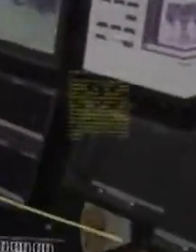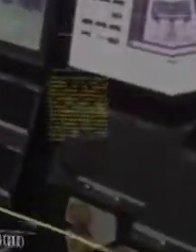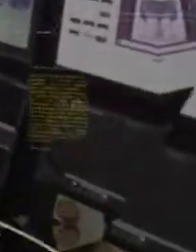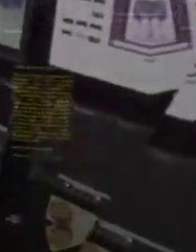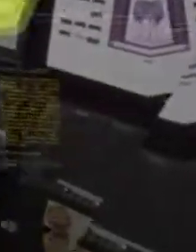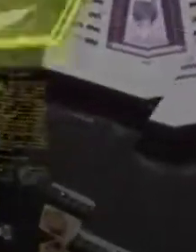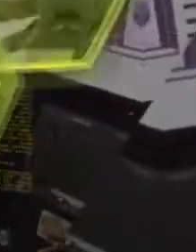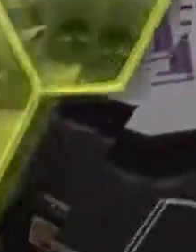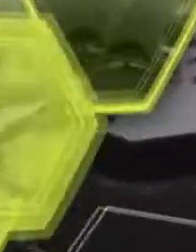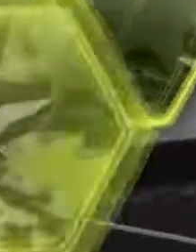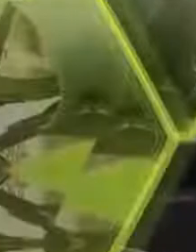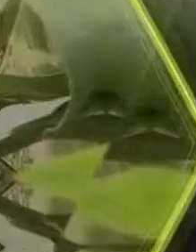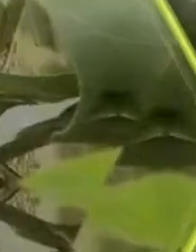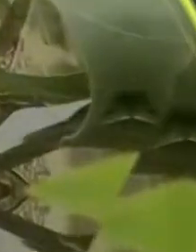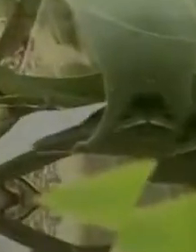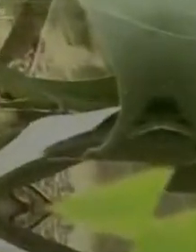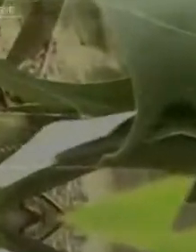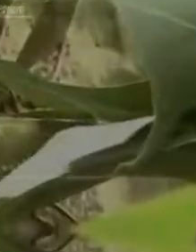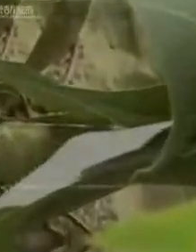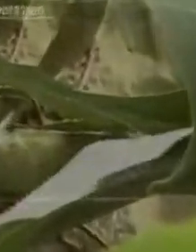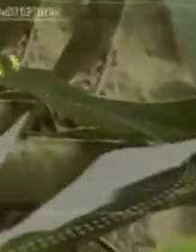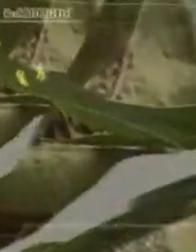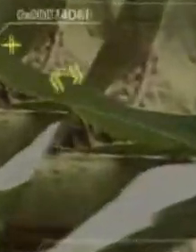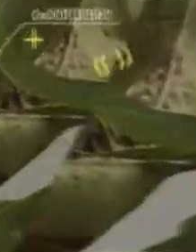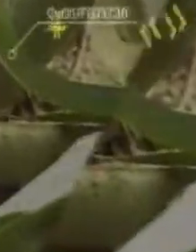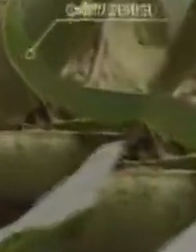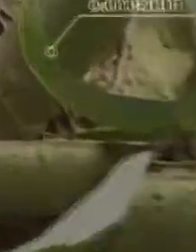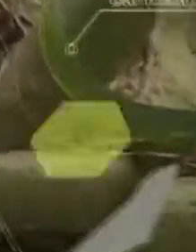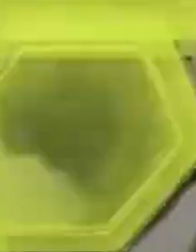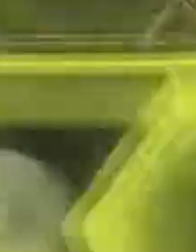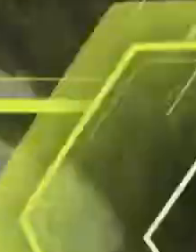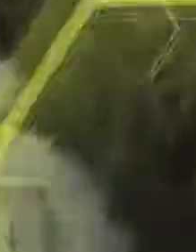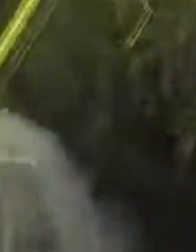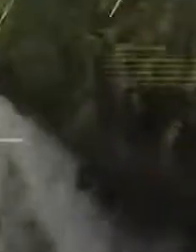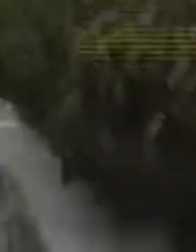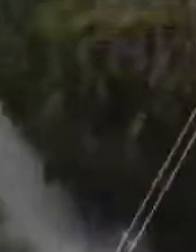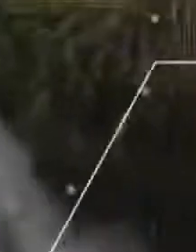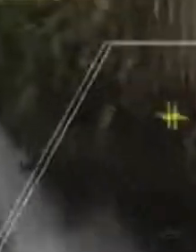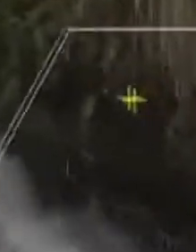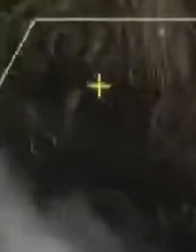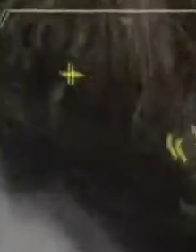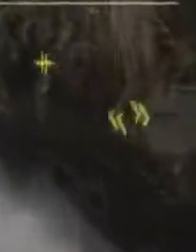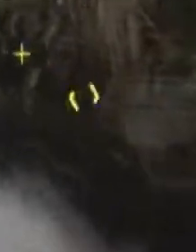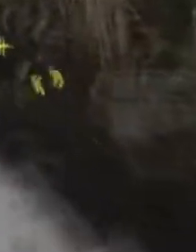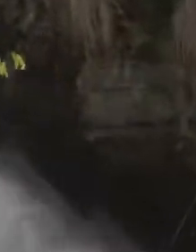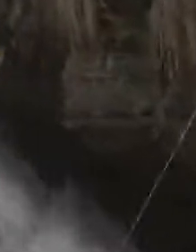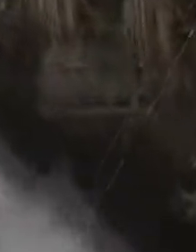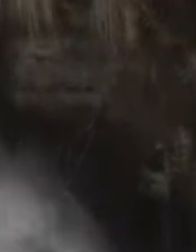Informativo CBC, otro compromiso con la región.